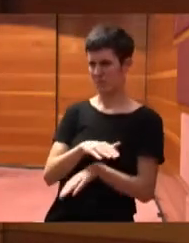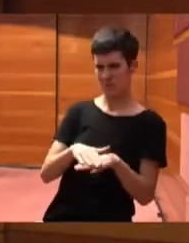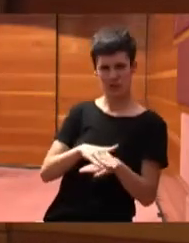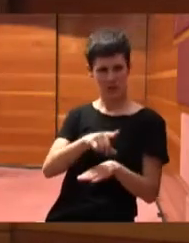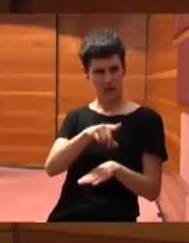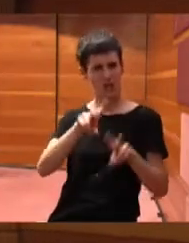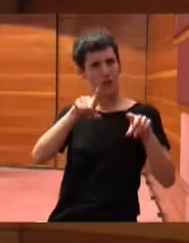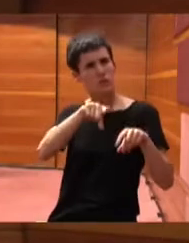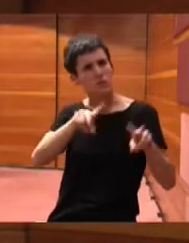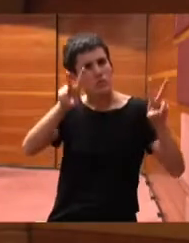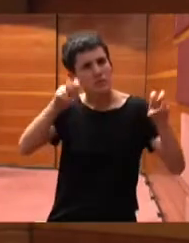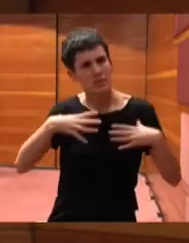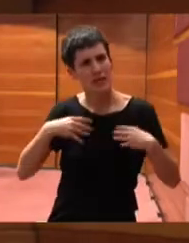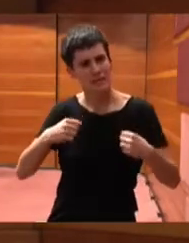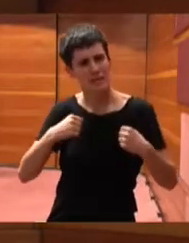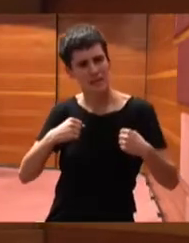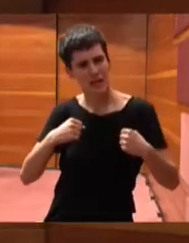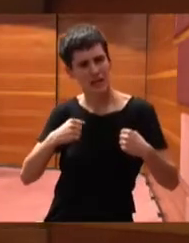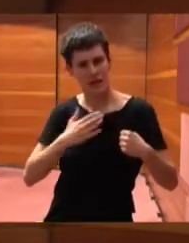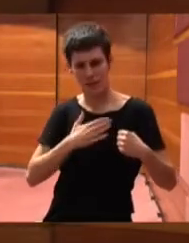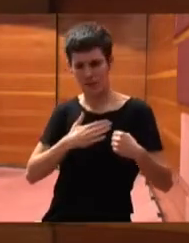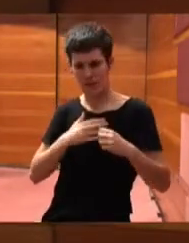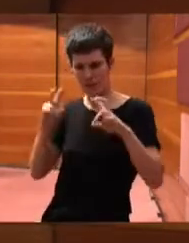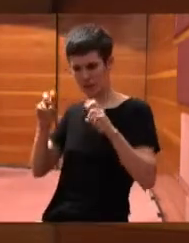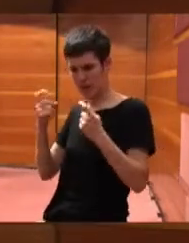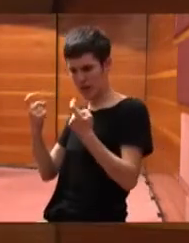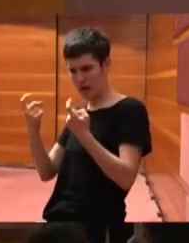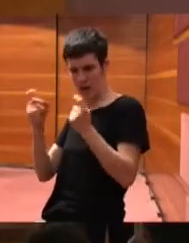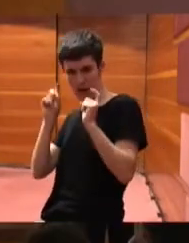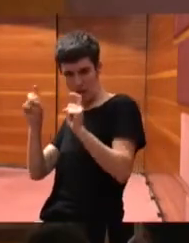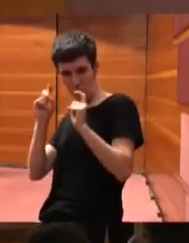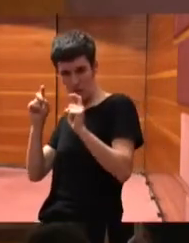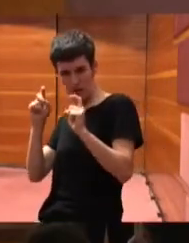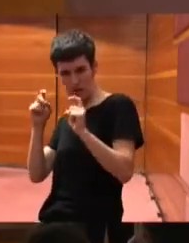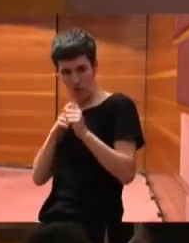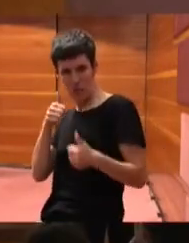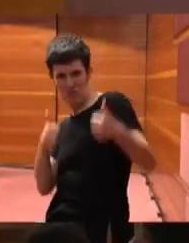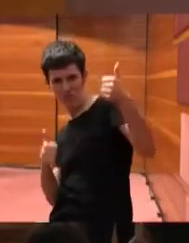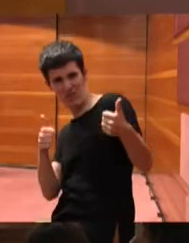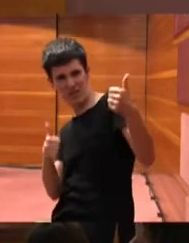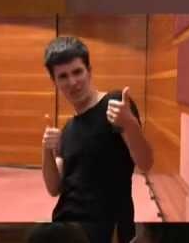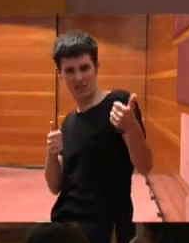en sanidad me pisa a mí que estoy en educación? ¿Lo que le interesa a cada uno nos,